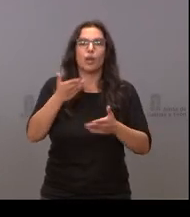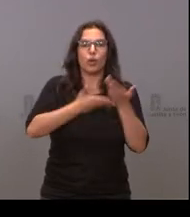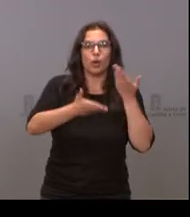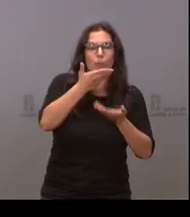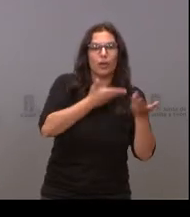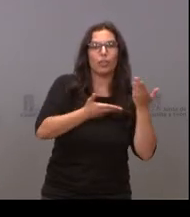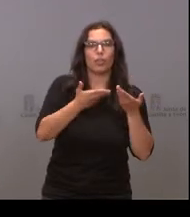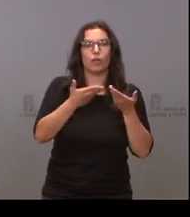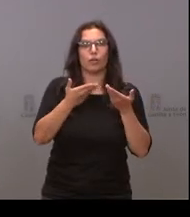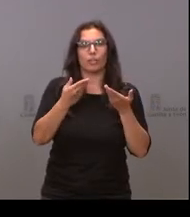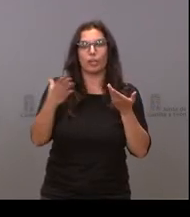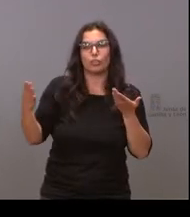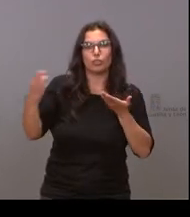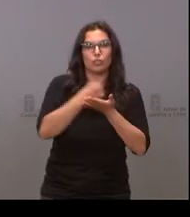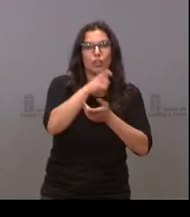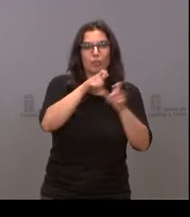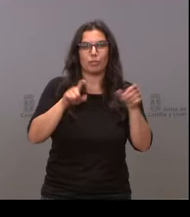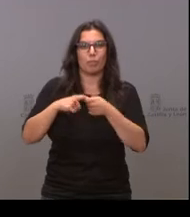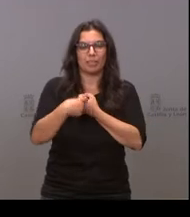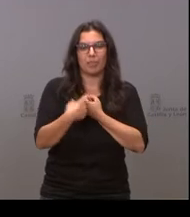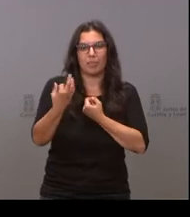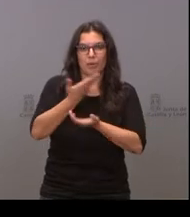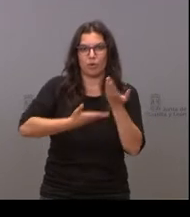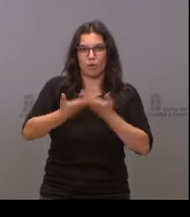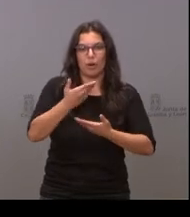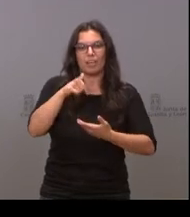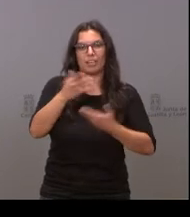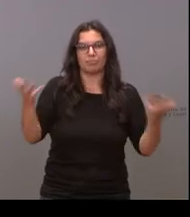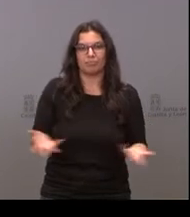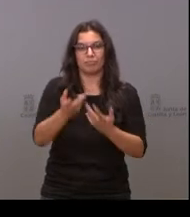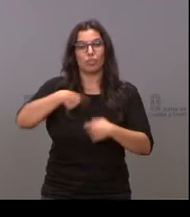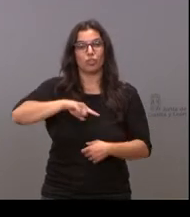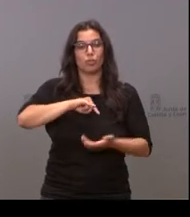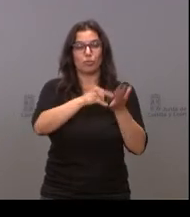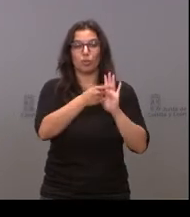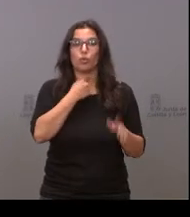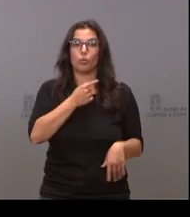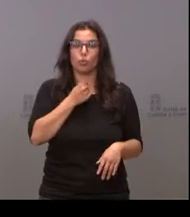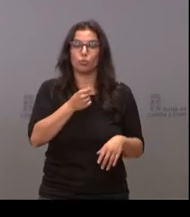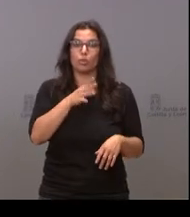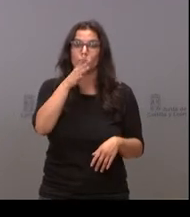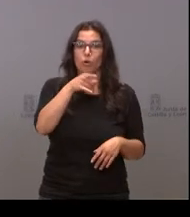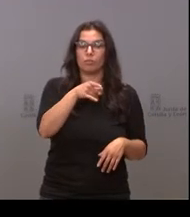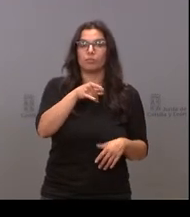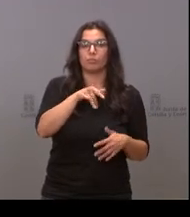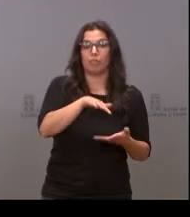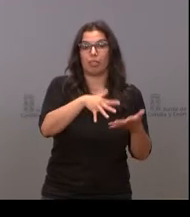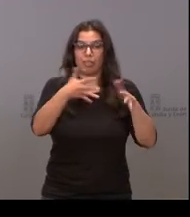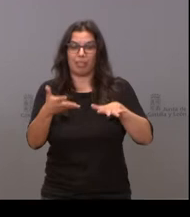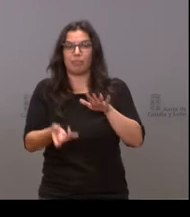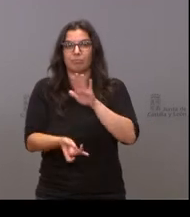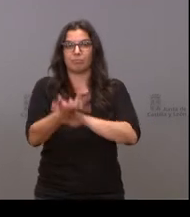colaboración de todos los agentes nos gusta mucho este proyecto nos gusta porque se va implementando en zamora y